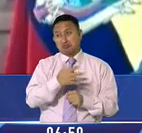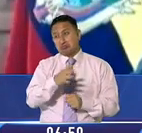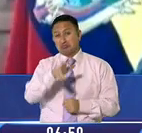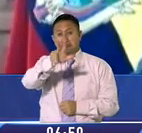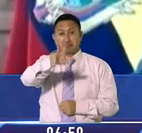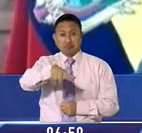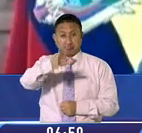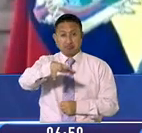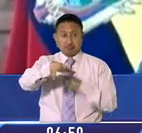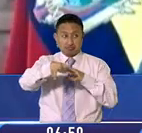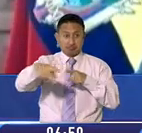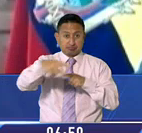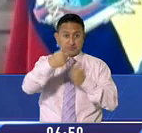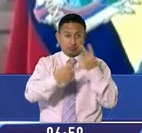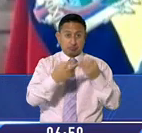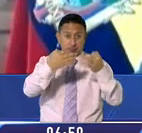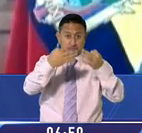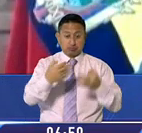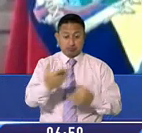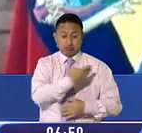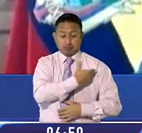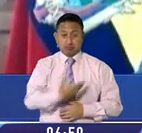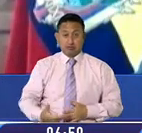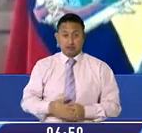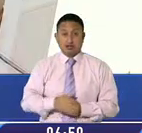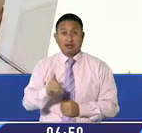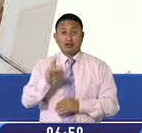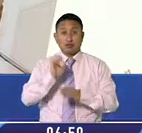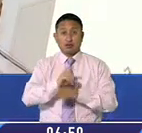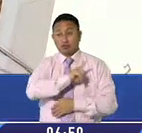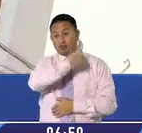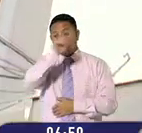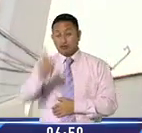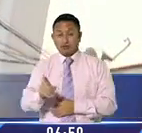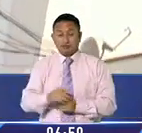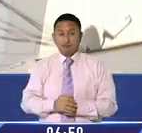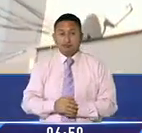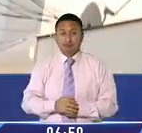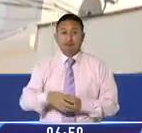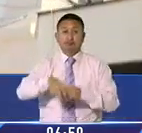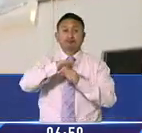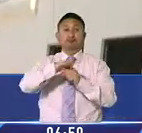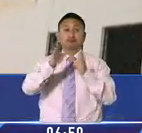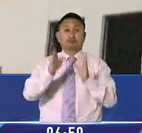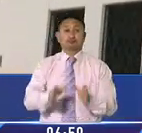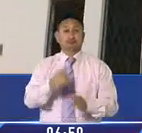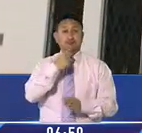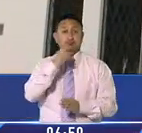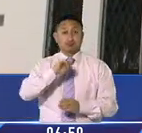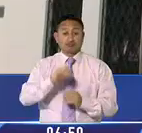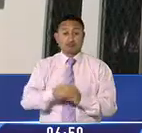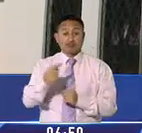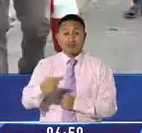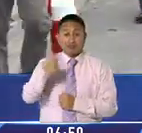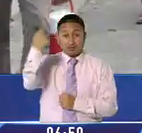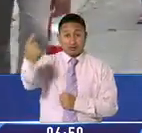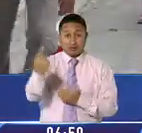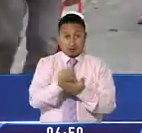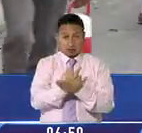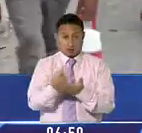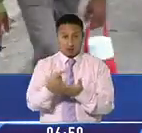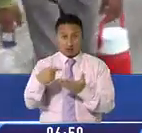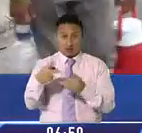del presidente Fernández al Ecuador. Cancillería también informó que en las próximas semanas dará inicio el proceso